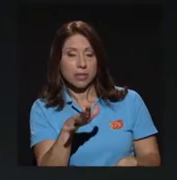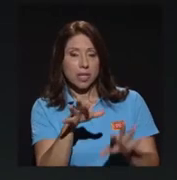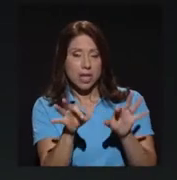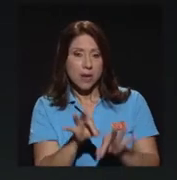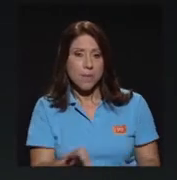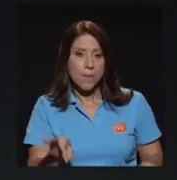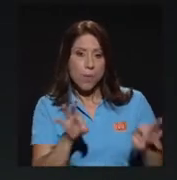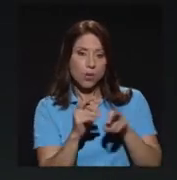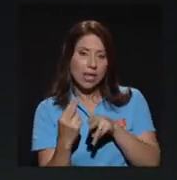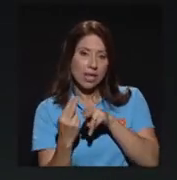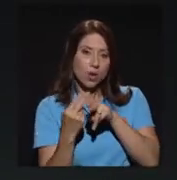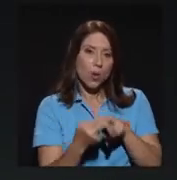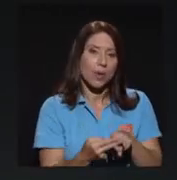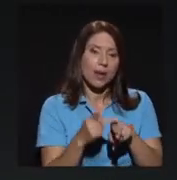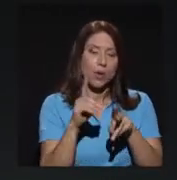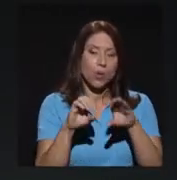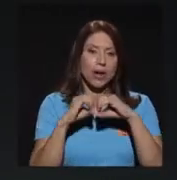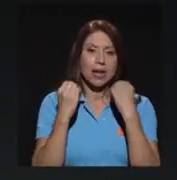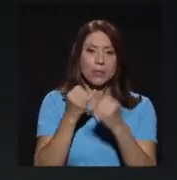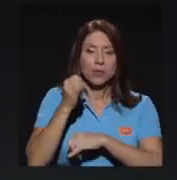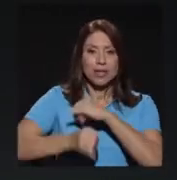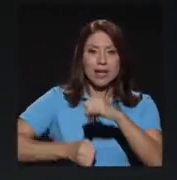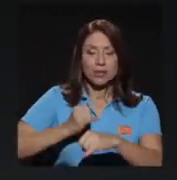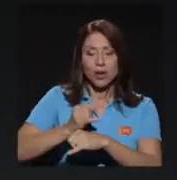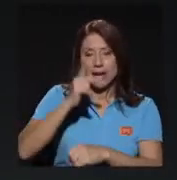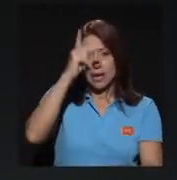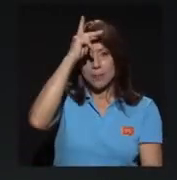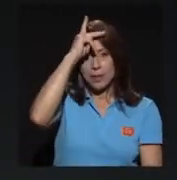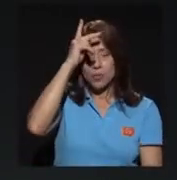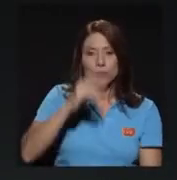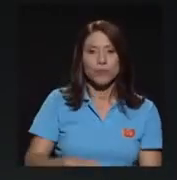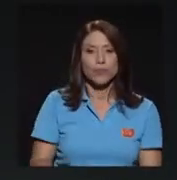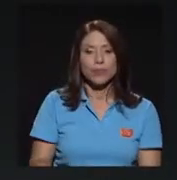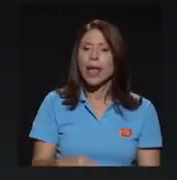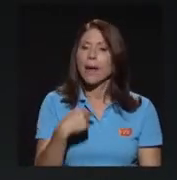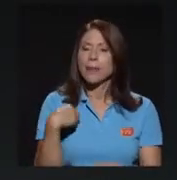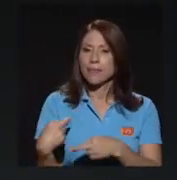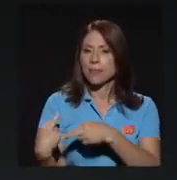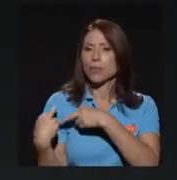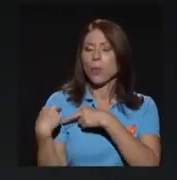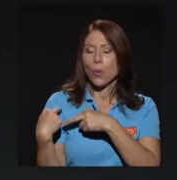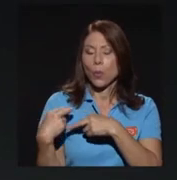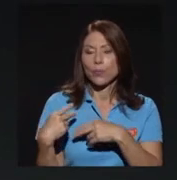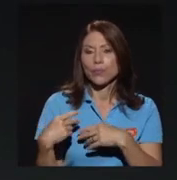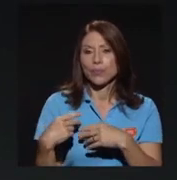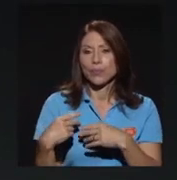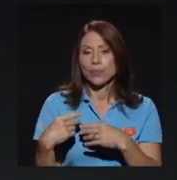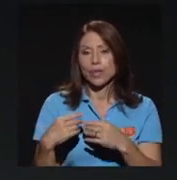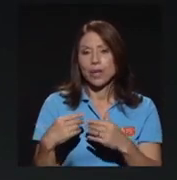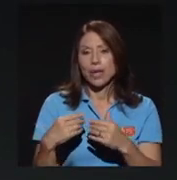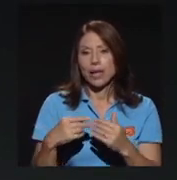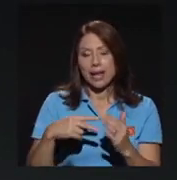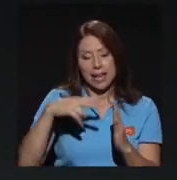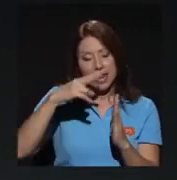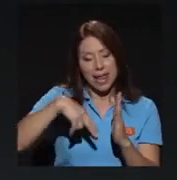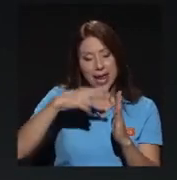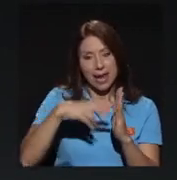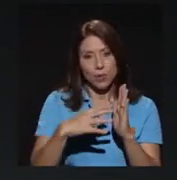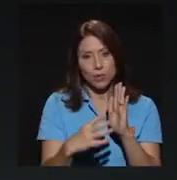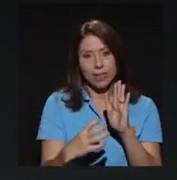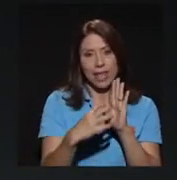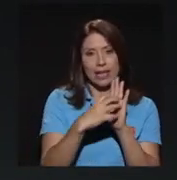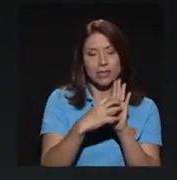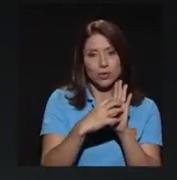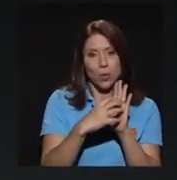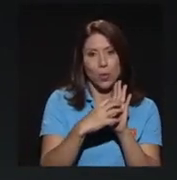en un organismo internacional en el perú me tocó leer un texto de administración que había